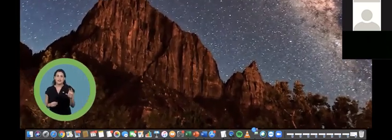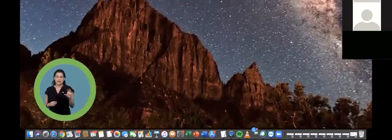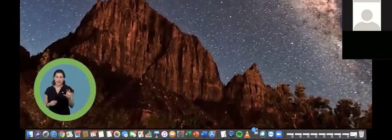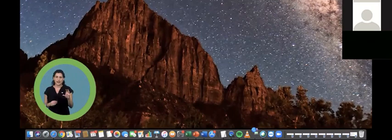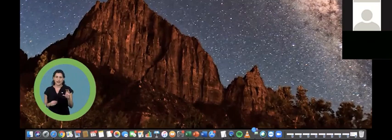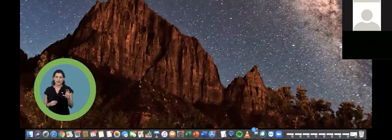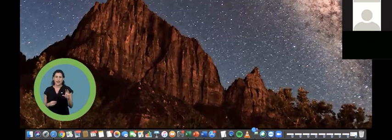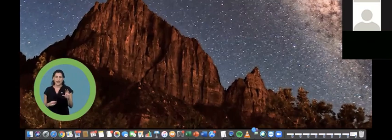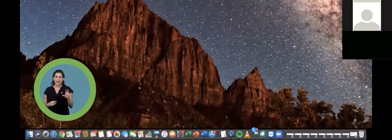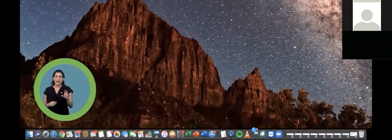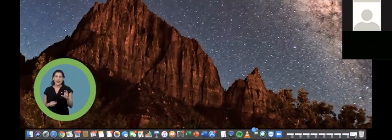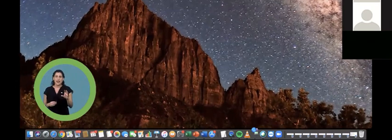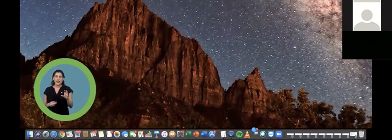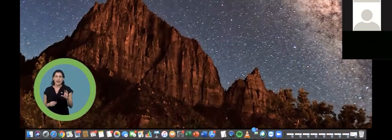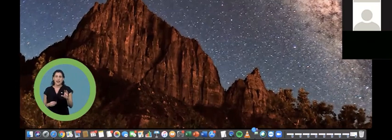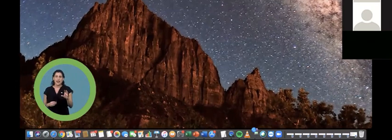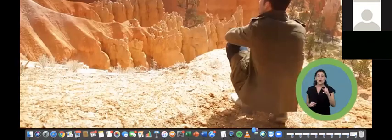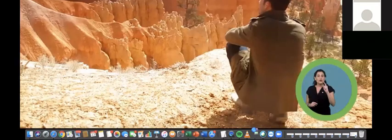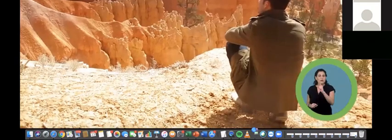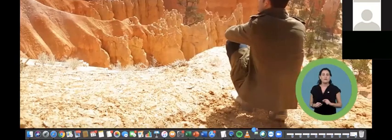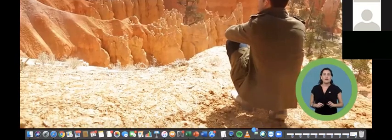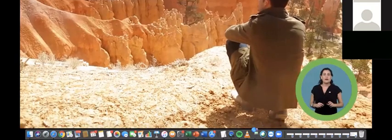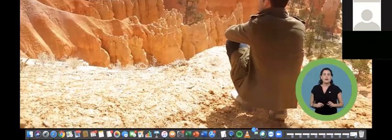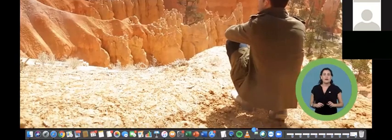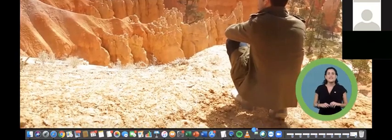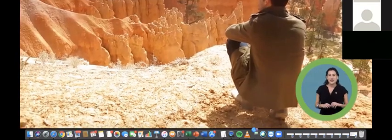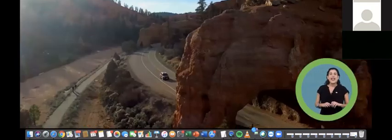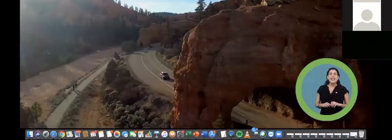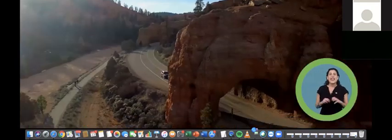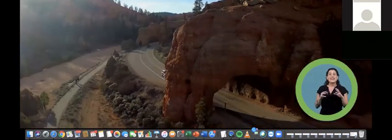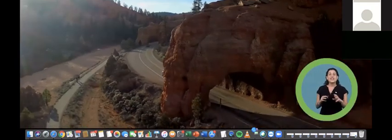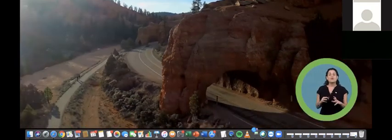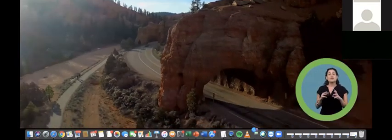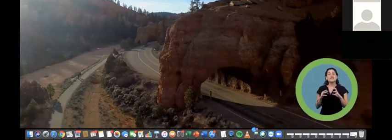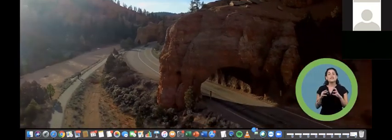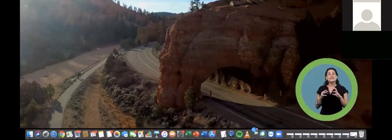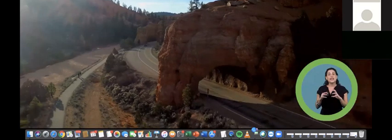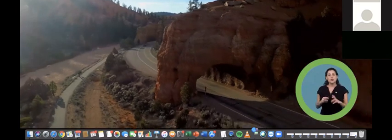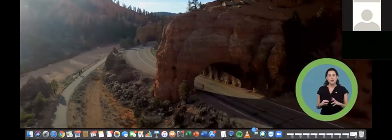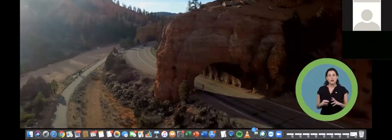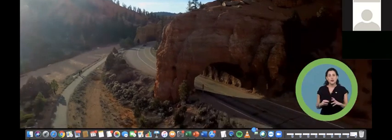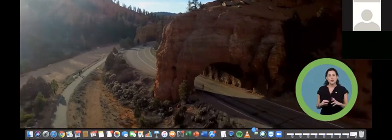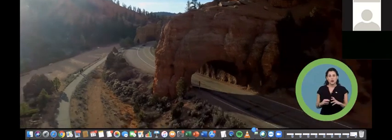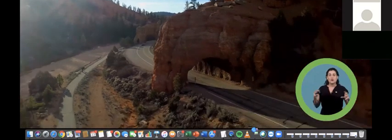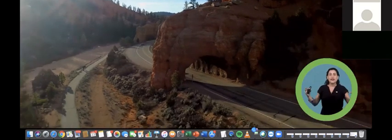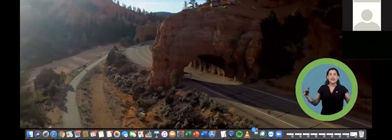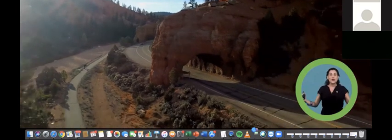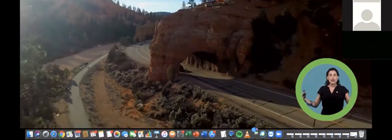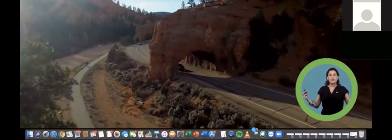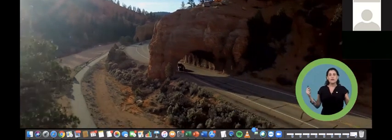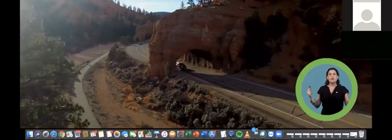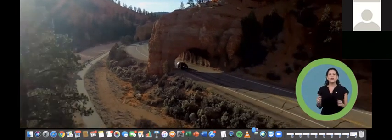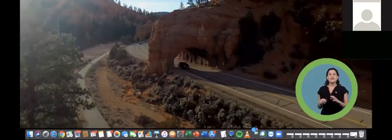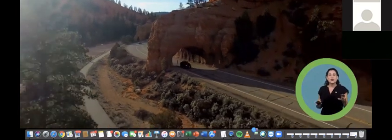estrellado es lo más bonito de Zion. Un tip importante para visitar Zion es que el transporte es gratuito. Es un parque enorme, pero pueden sin